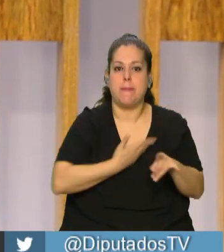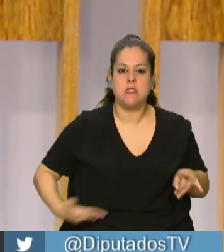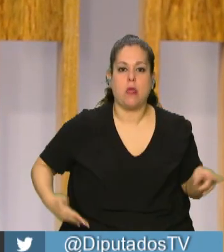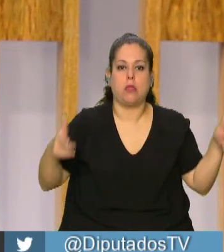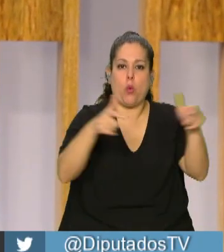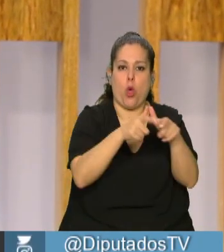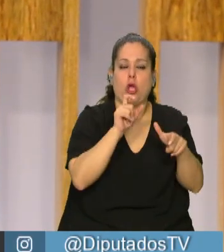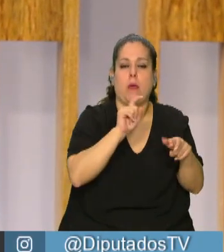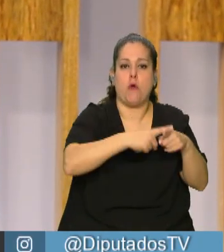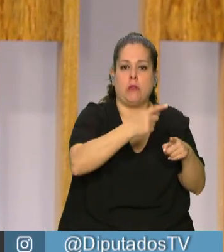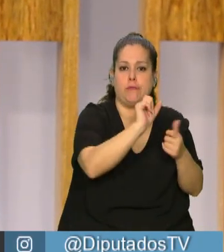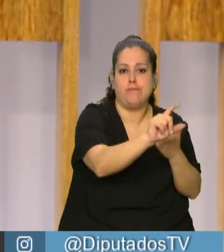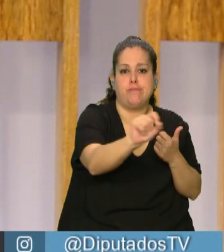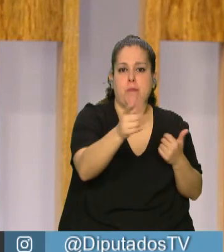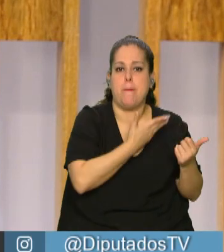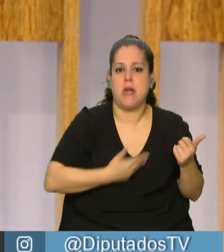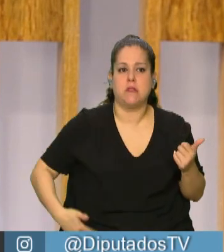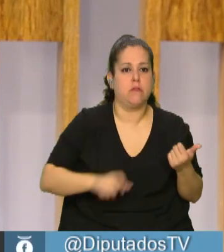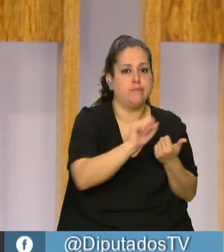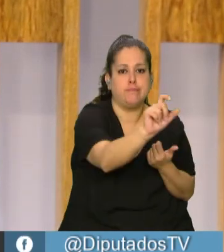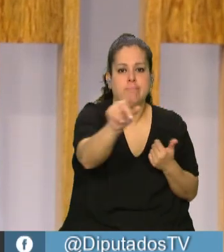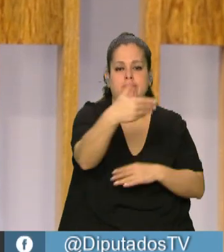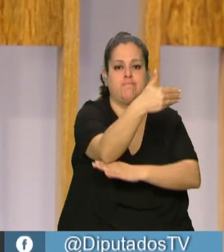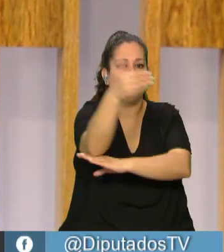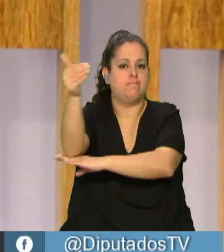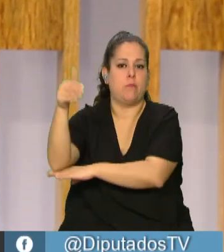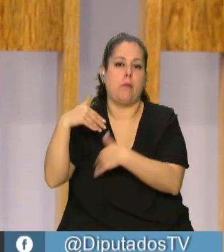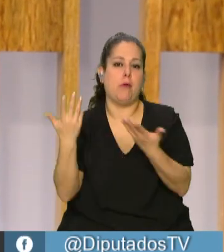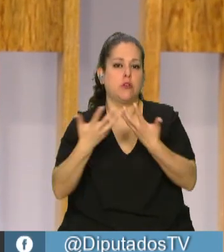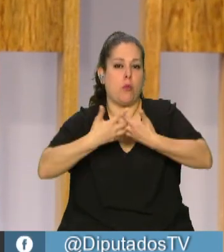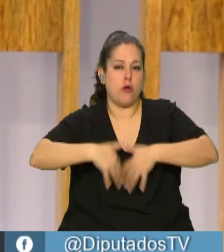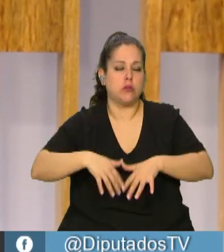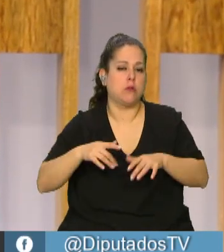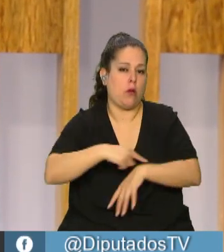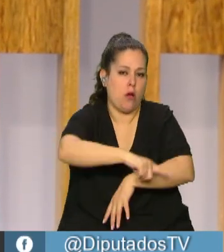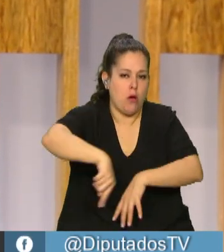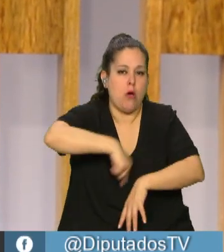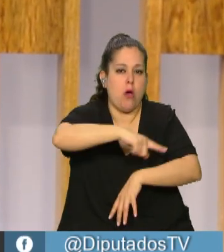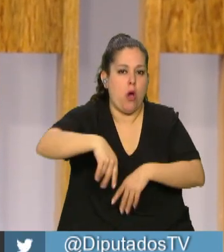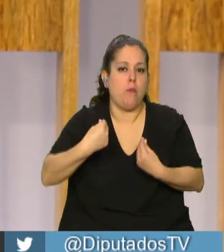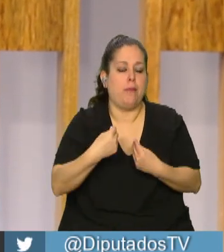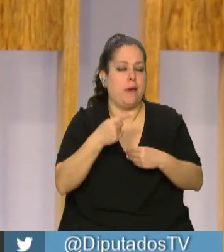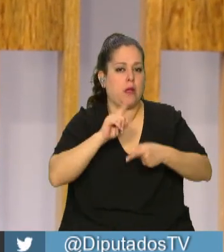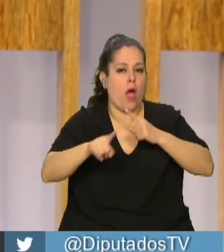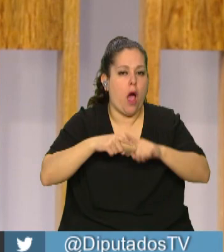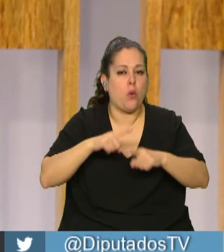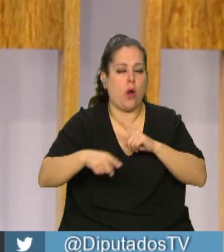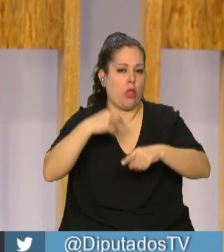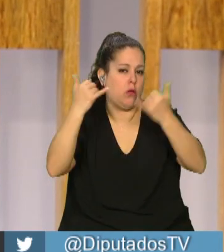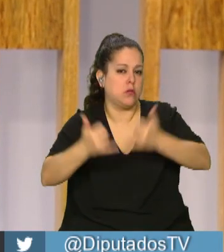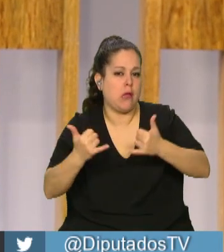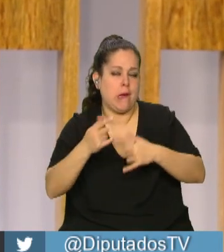por eso es que el debate de un solo proyecto lleva tantas horas. Muchas veces ellos acuerdan, de